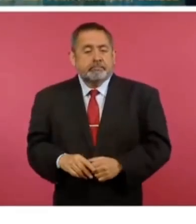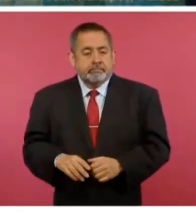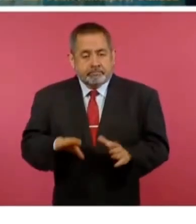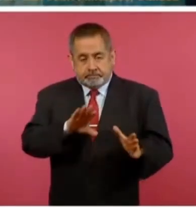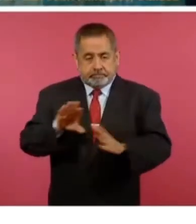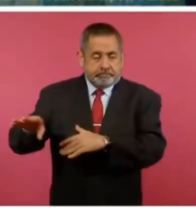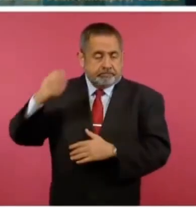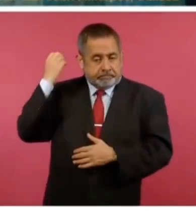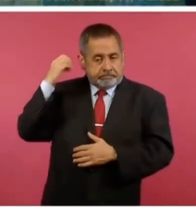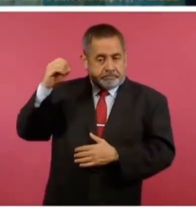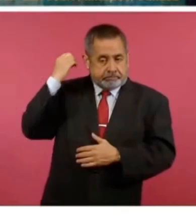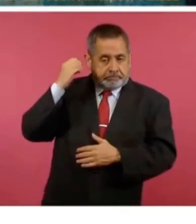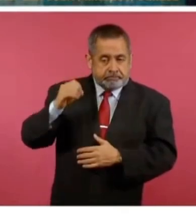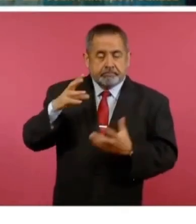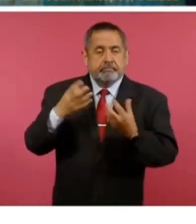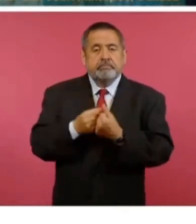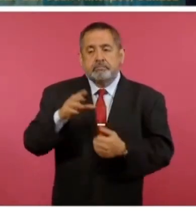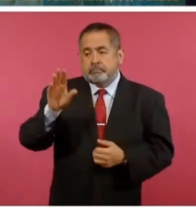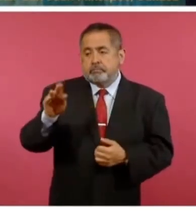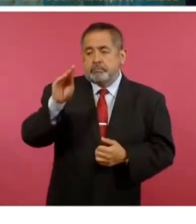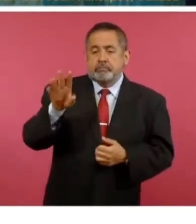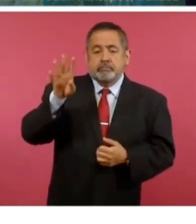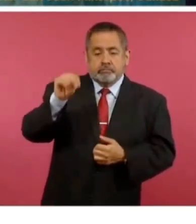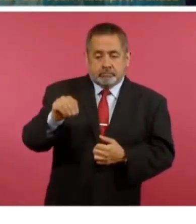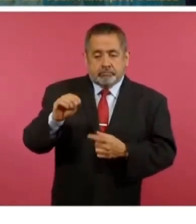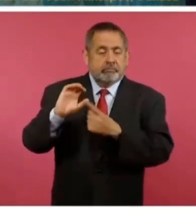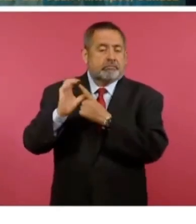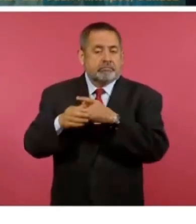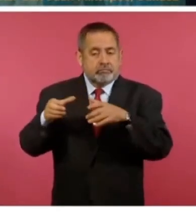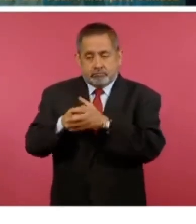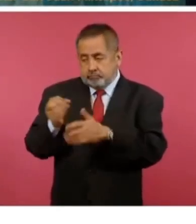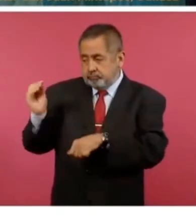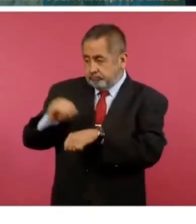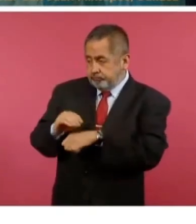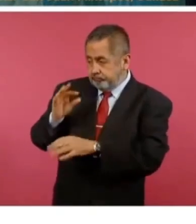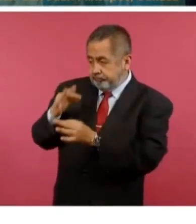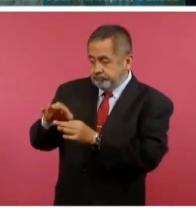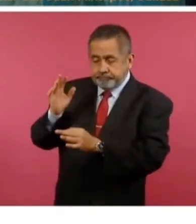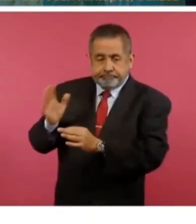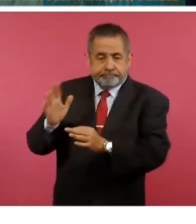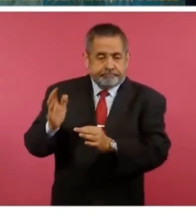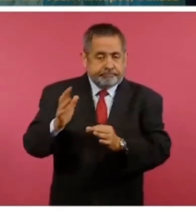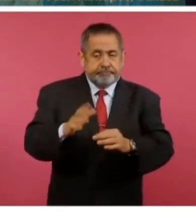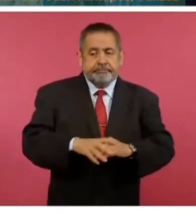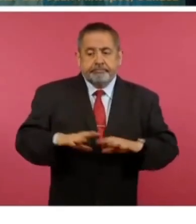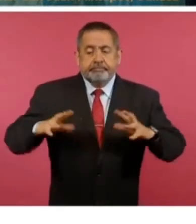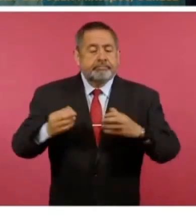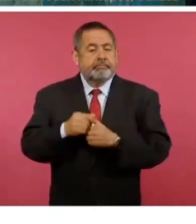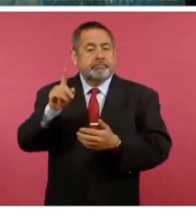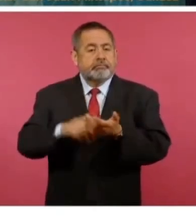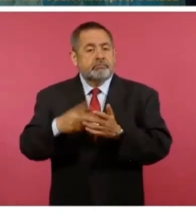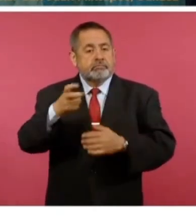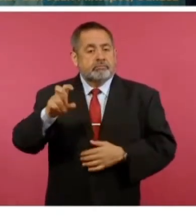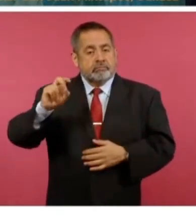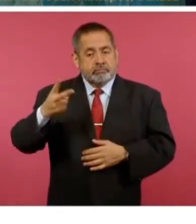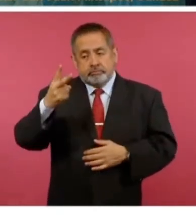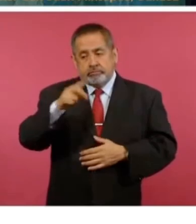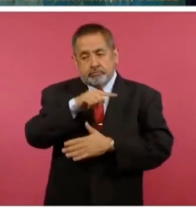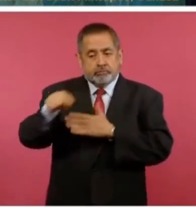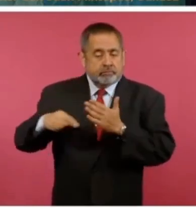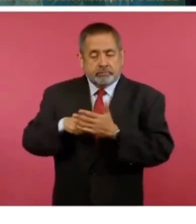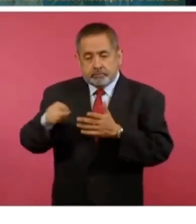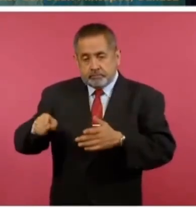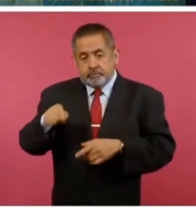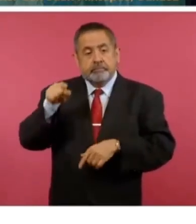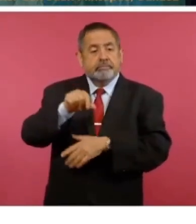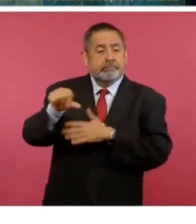Oaxaca llevamos 99% de los comités ya instalados. Son en 1,232 centros de salud. Insisto,